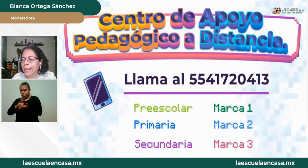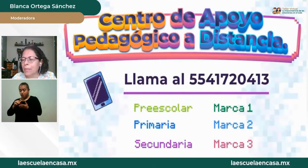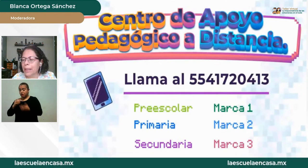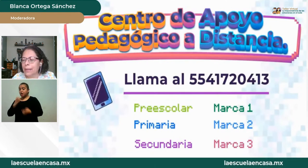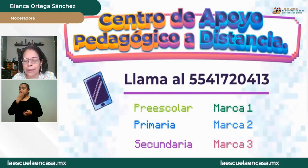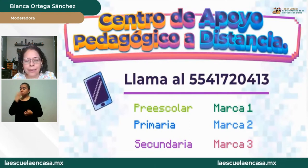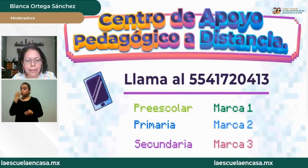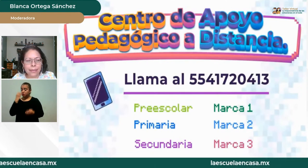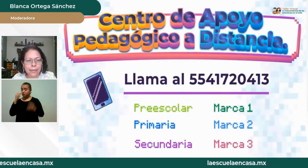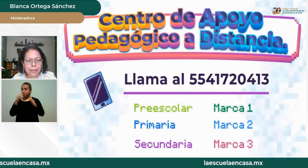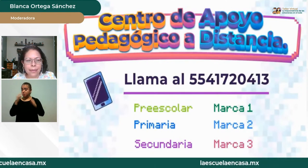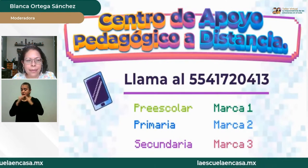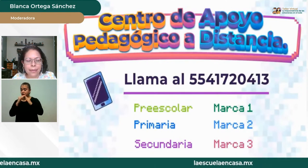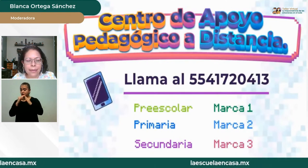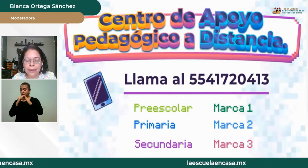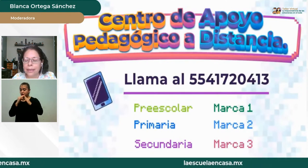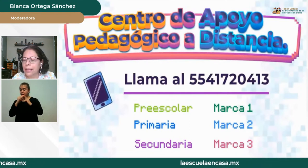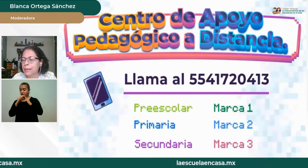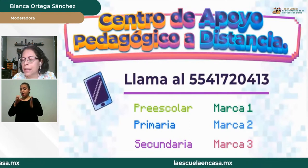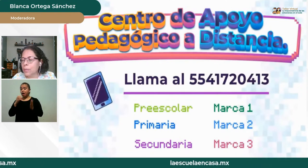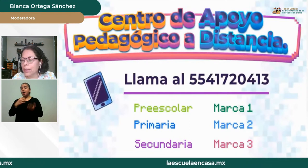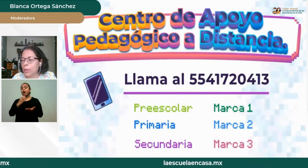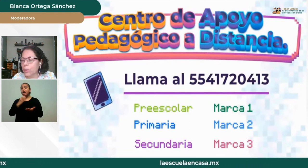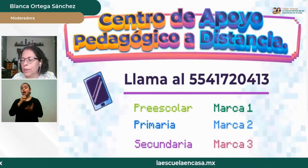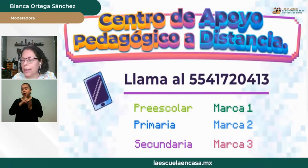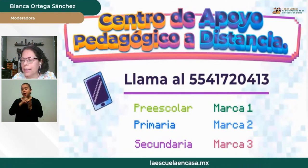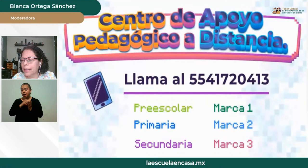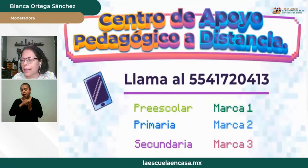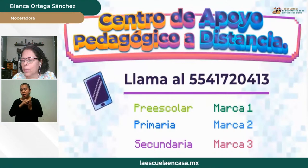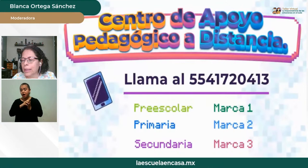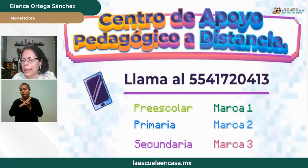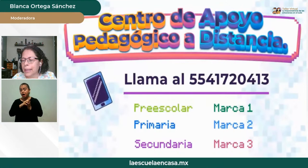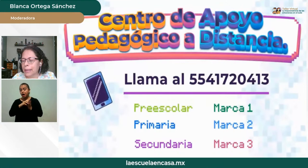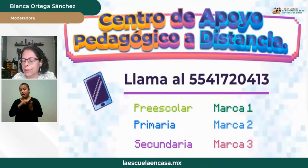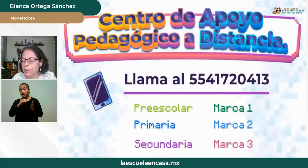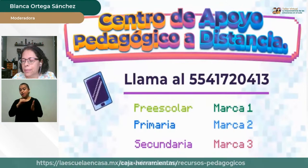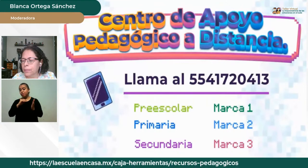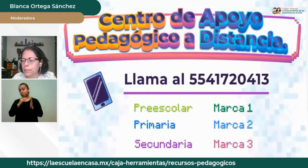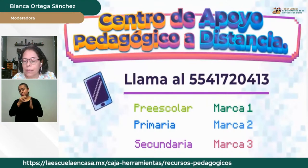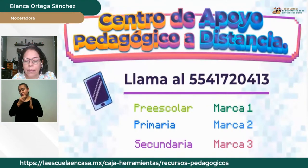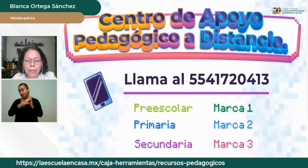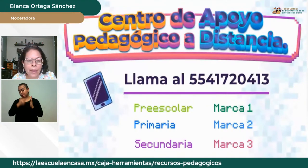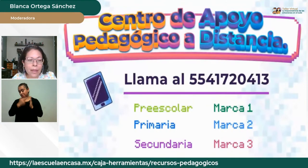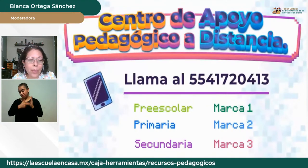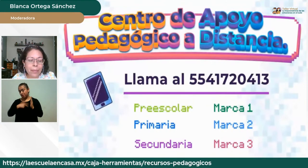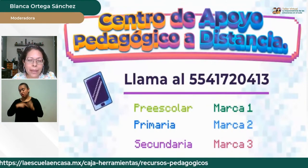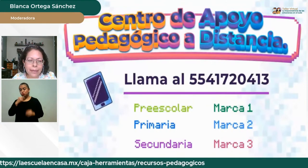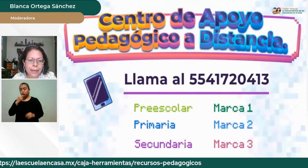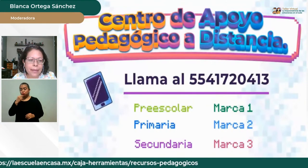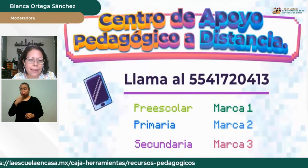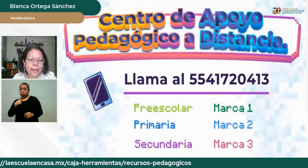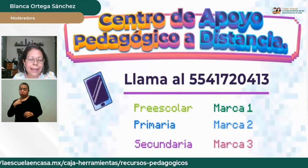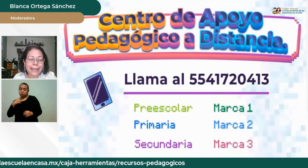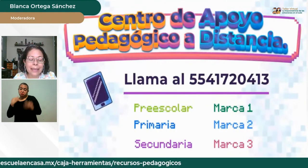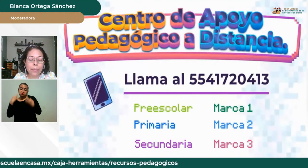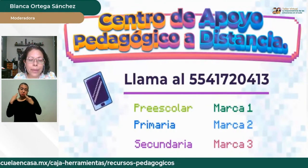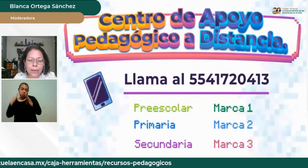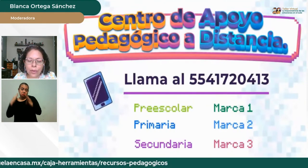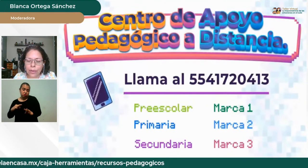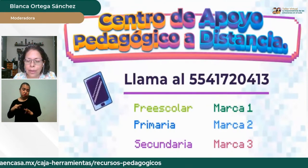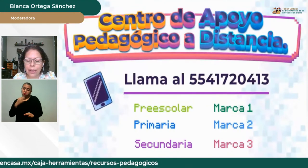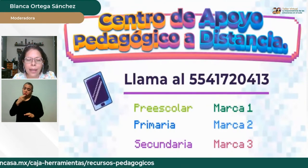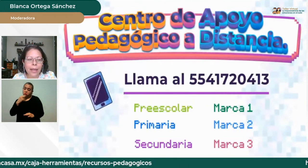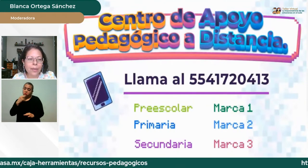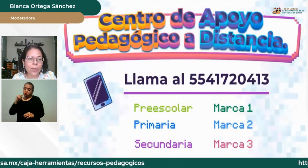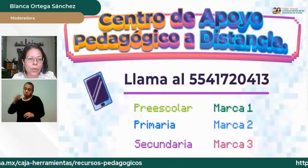caja de herramientas. Estamos seguros que les será de utilidad. Igualmente, les